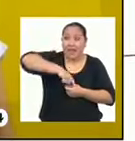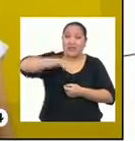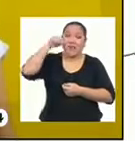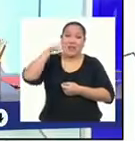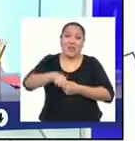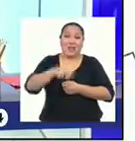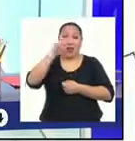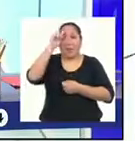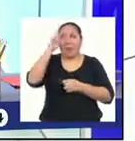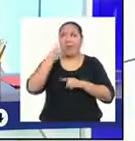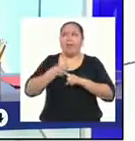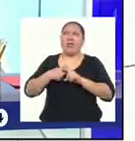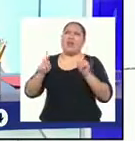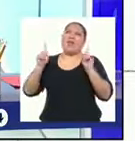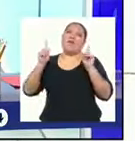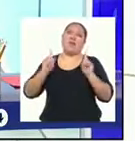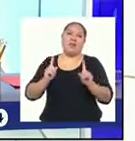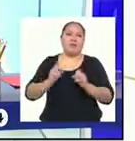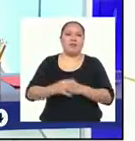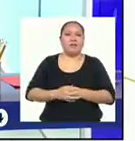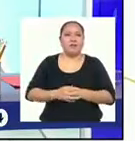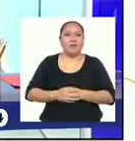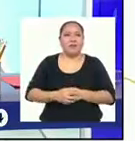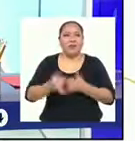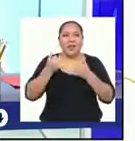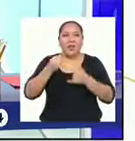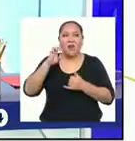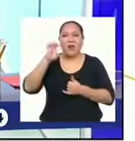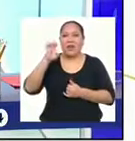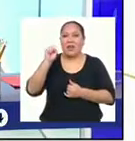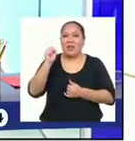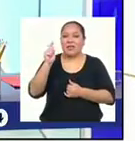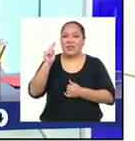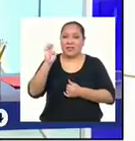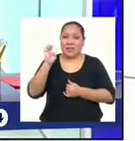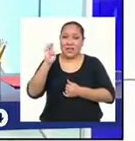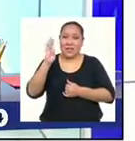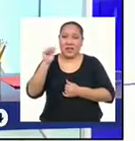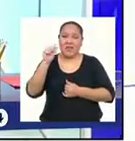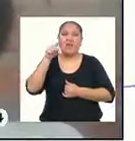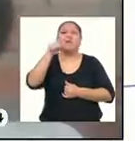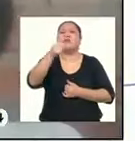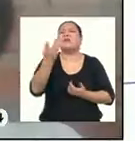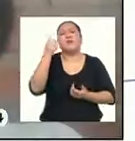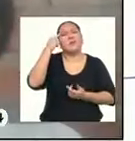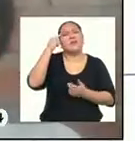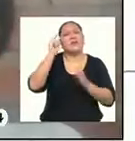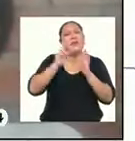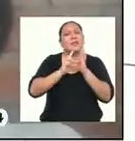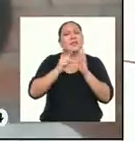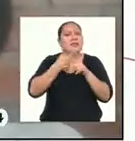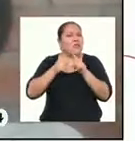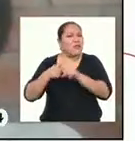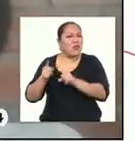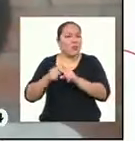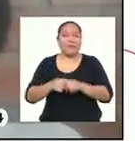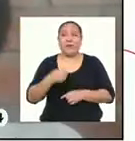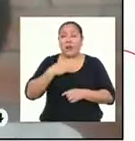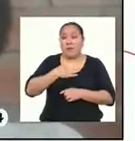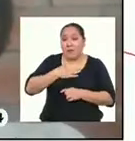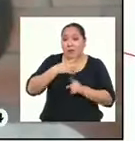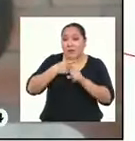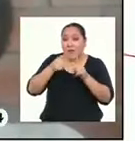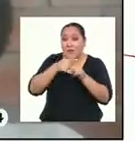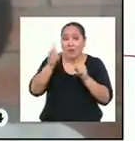muy diversos. Ahora es el turno de Esteban. Para ti, ¿qué es la diversidad? Para mí, la diversidad cultural